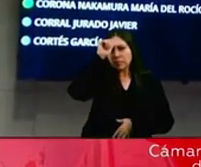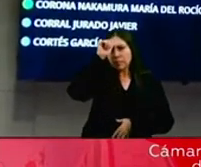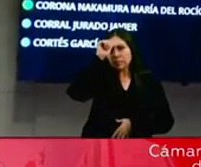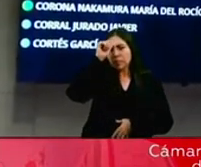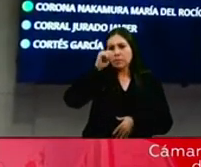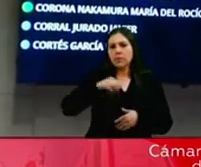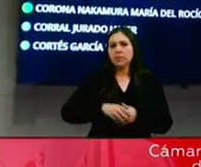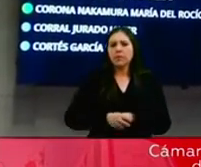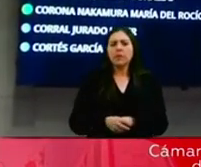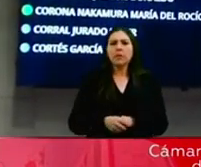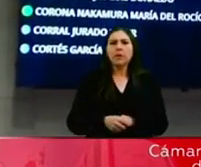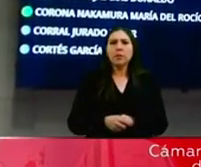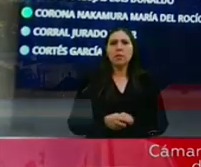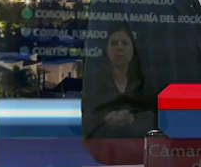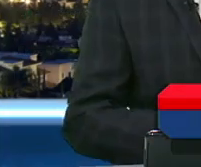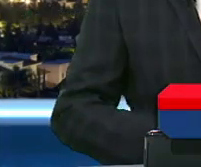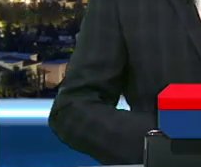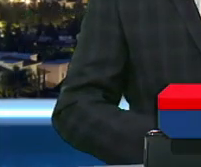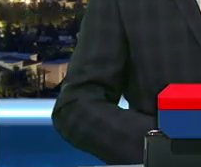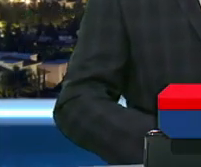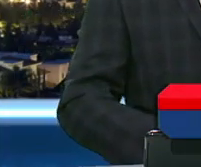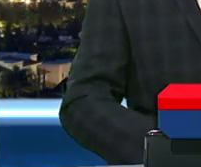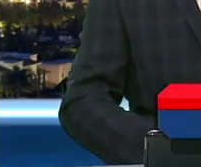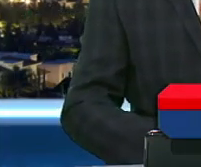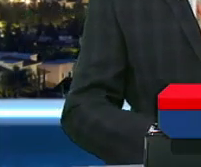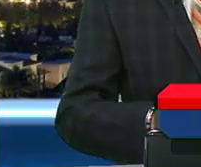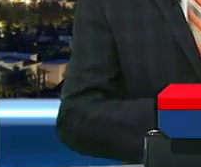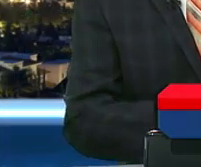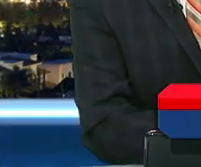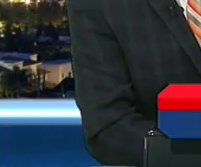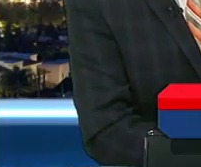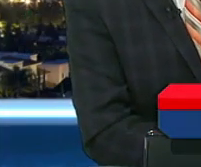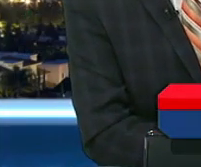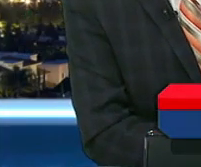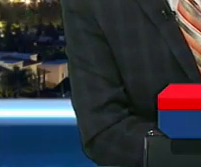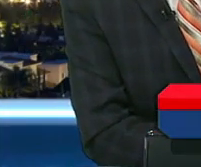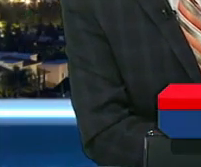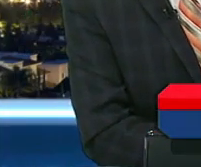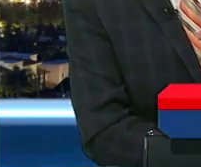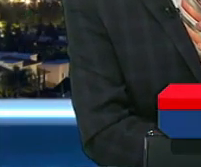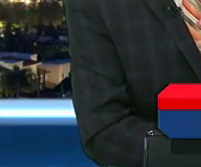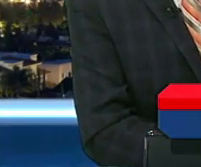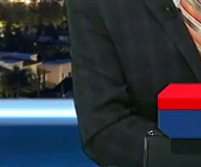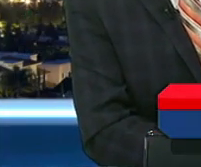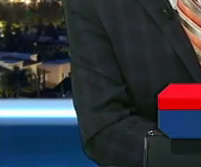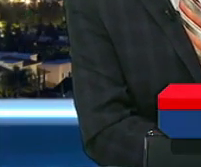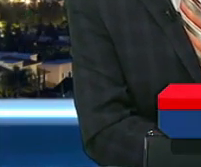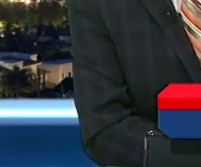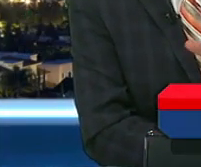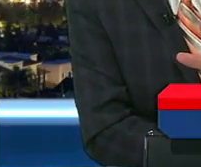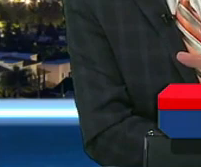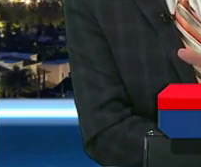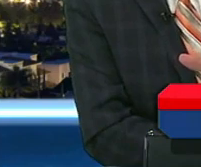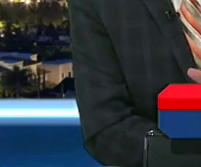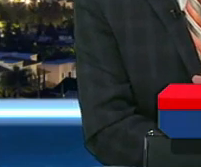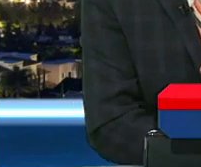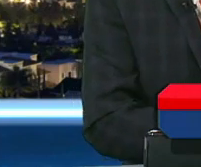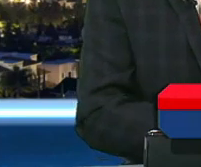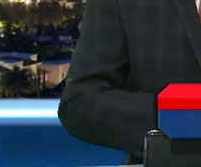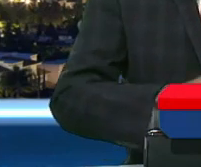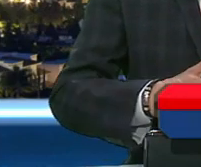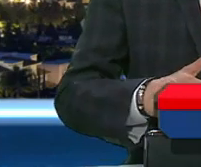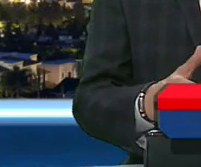Rosario piedra Pues bueno Ahí está ya están en votación en este momento se ha abierto ya la votación estaremos